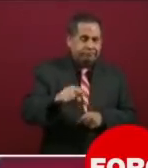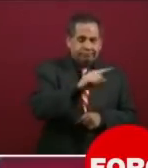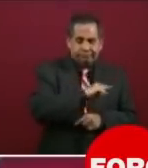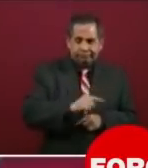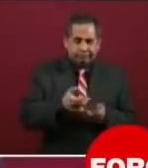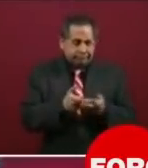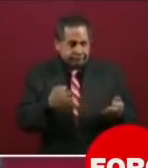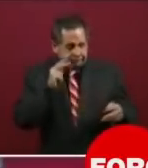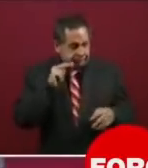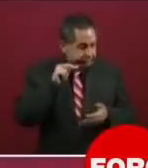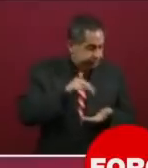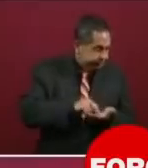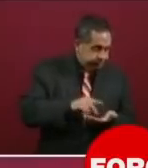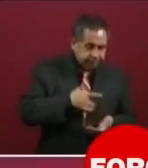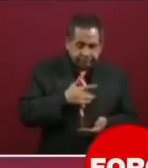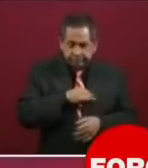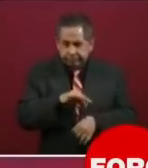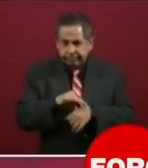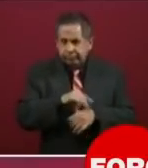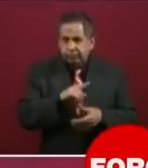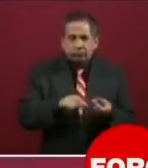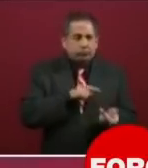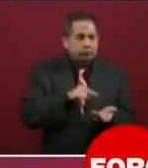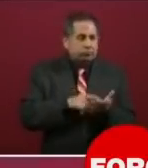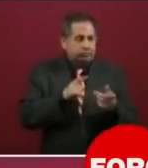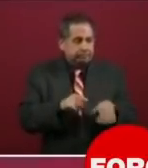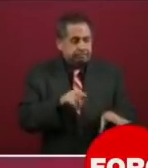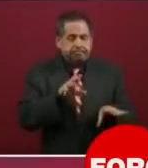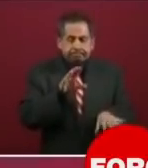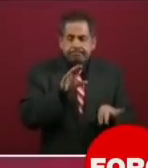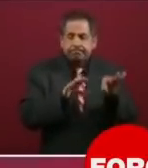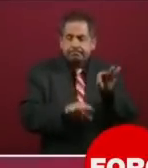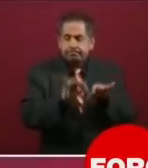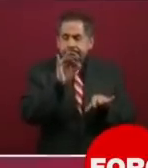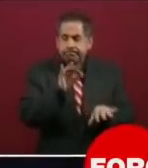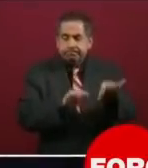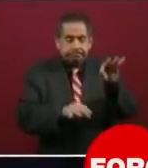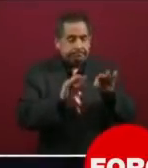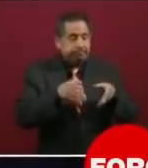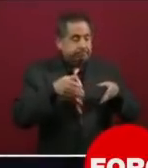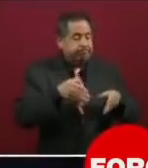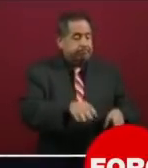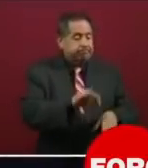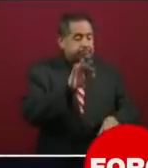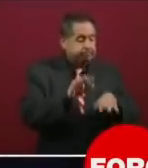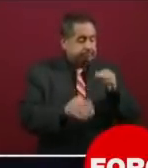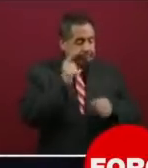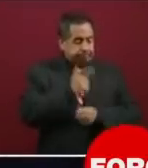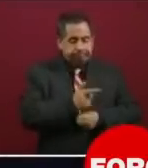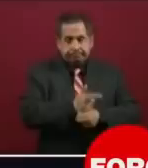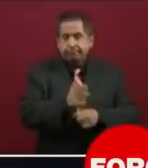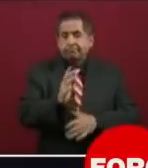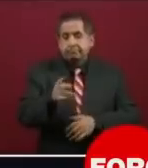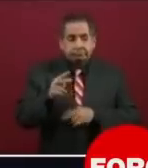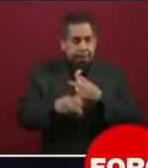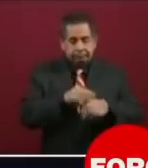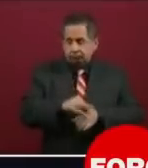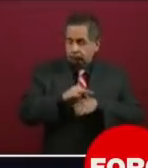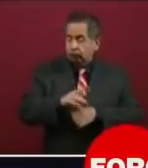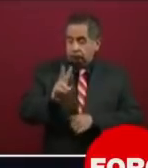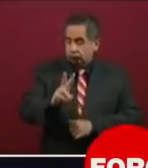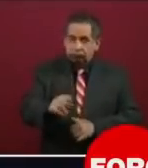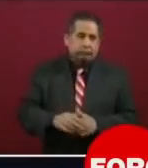el terreno entonces se están encontrando las cosas ahora mucho